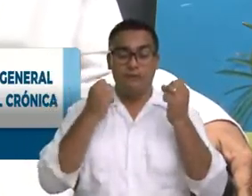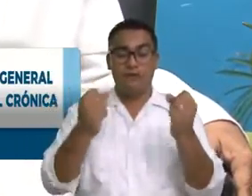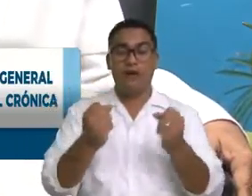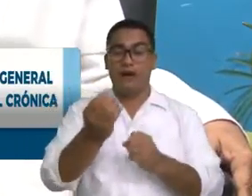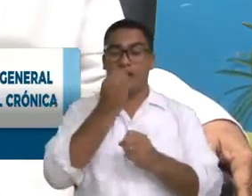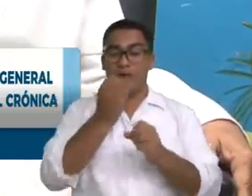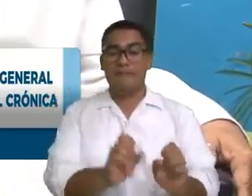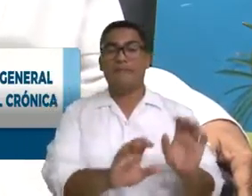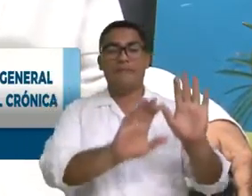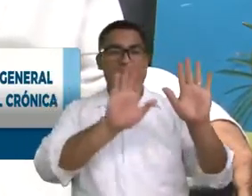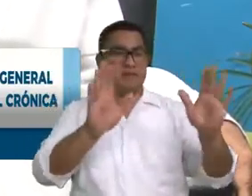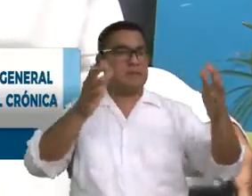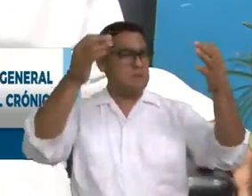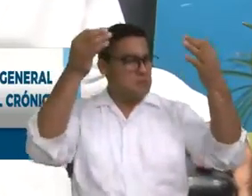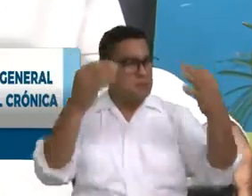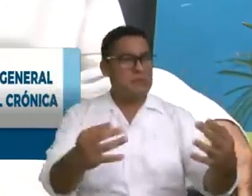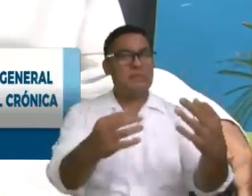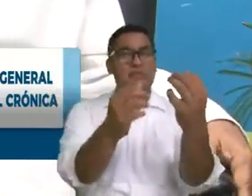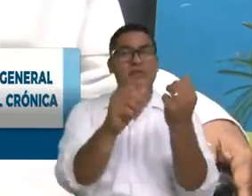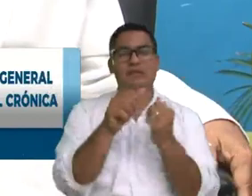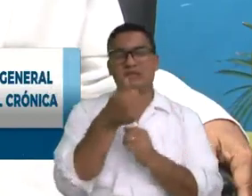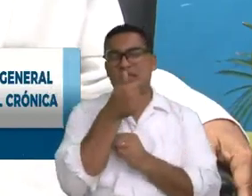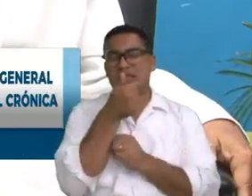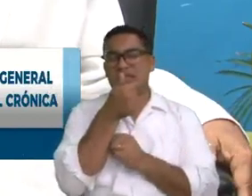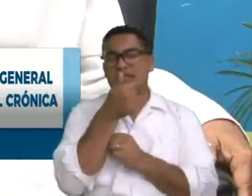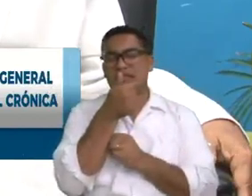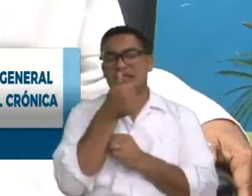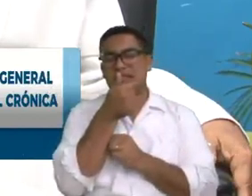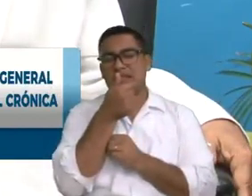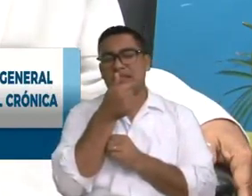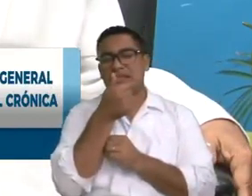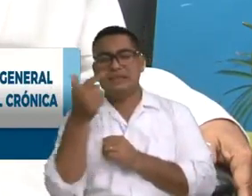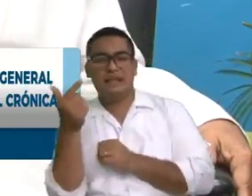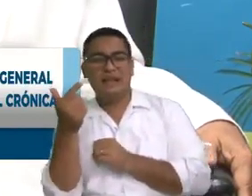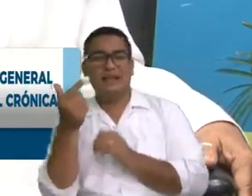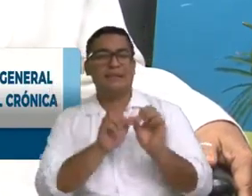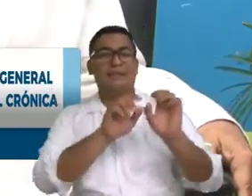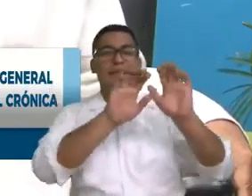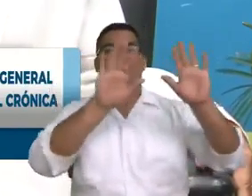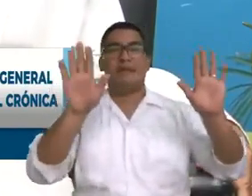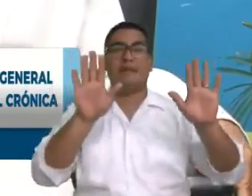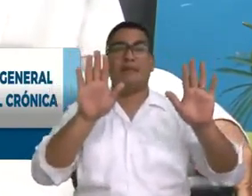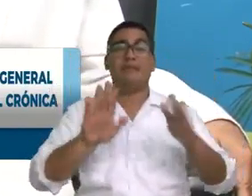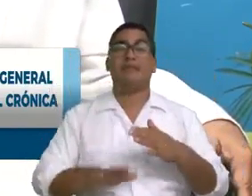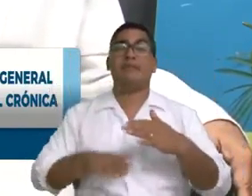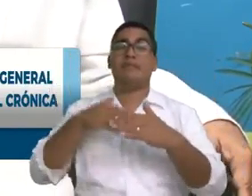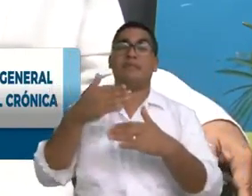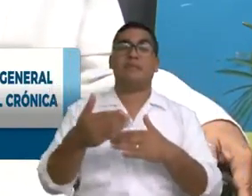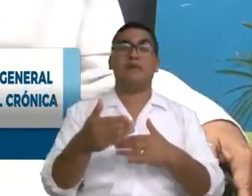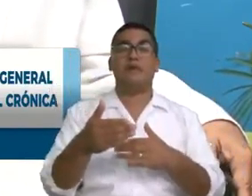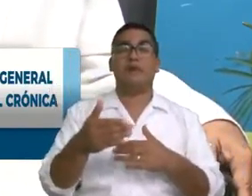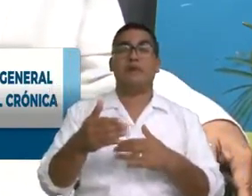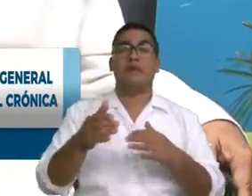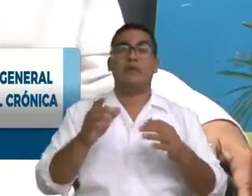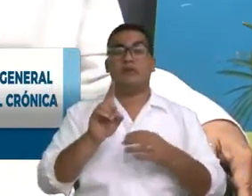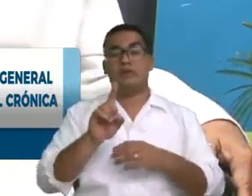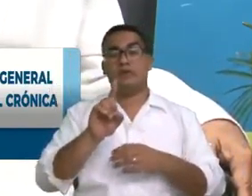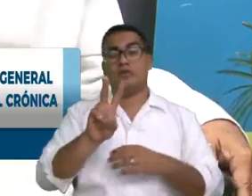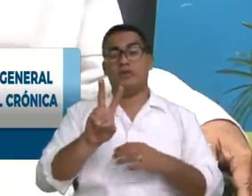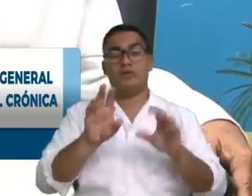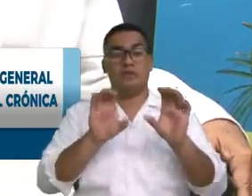desayuno, ¿verdad? A las 6 horas después, el cuerpo está limitándose